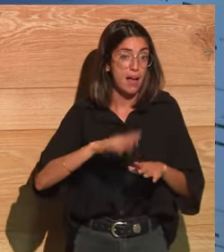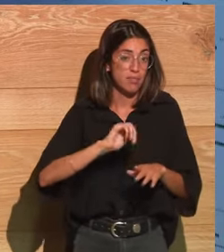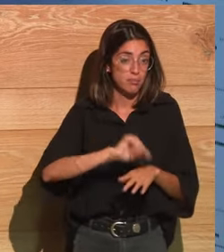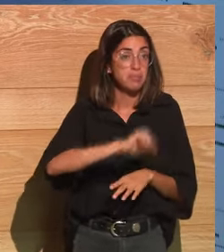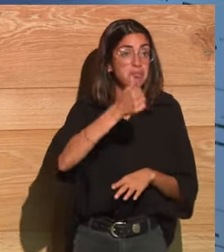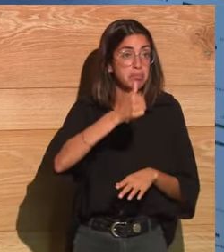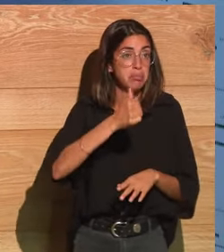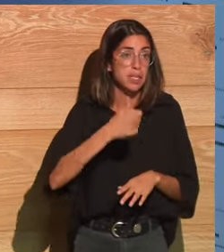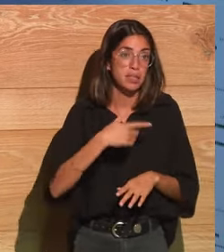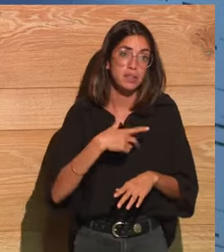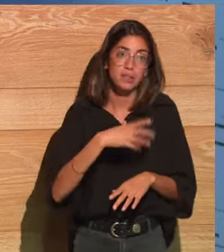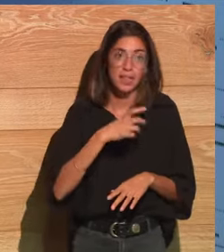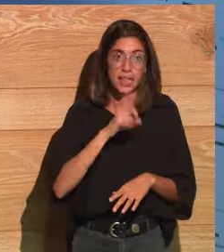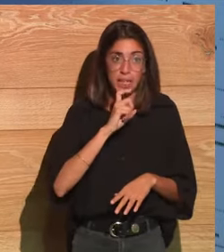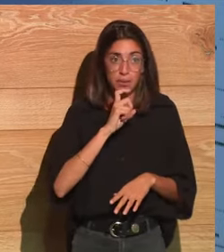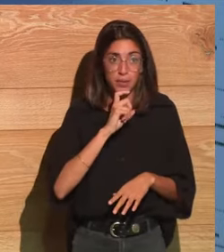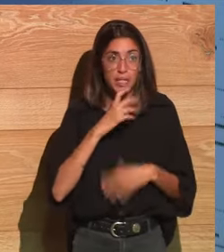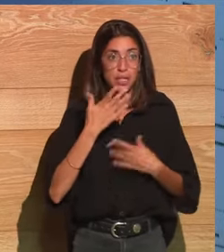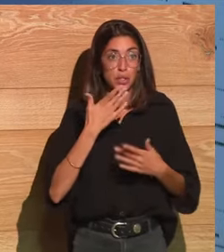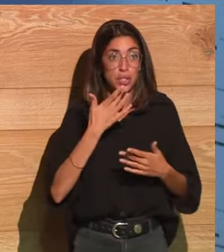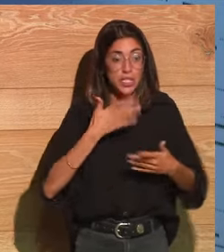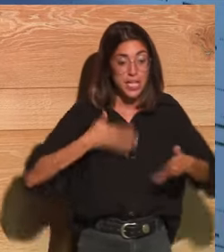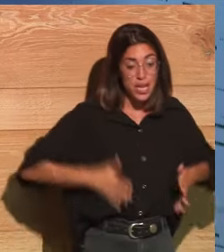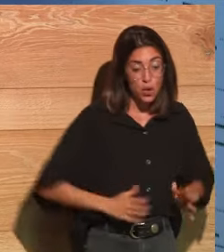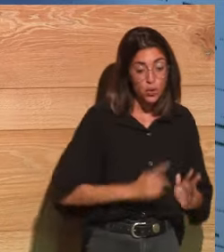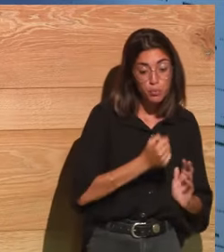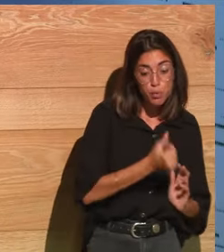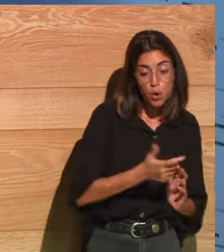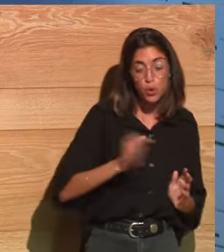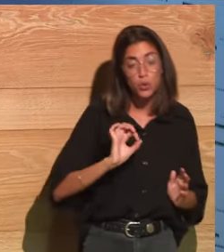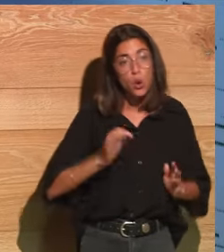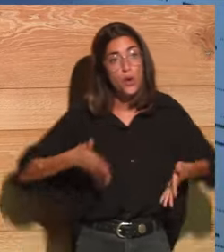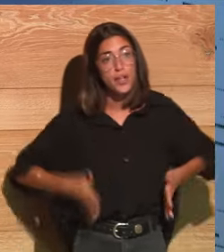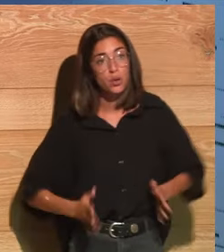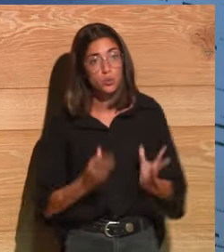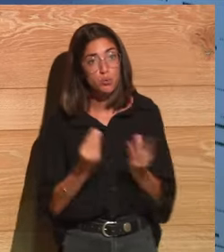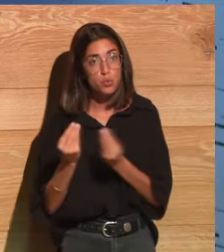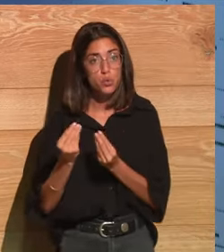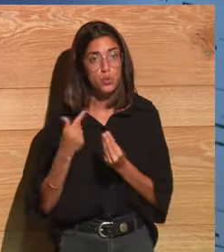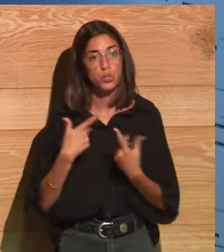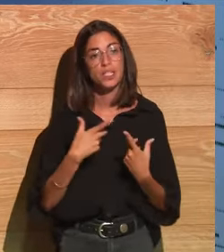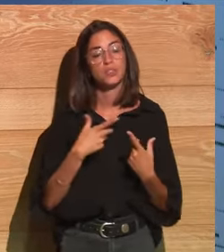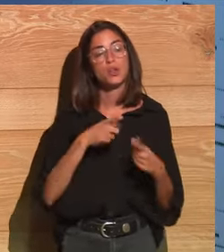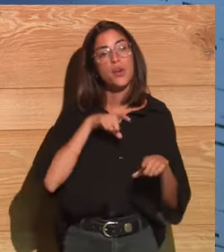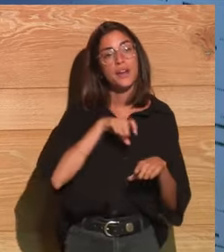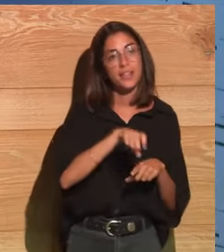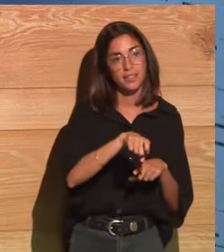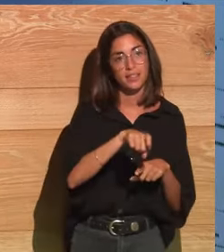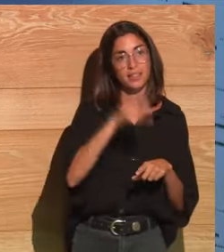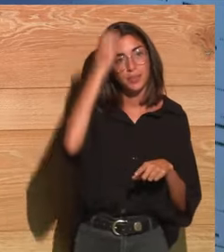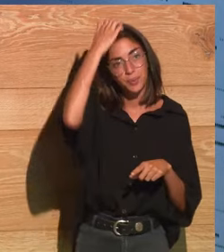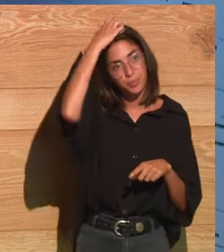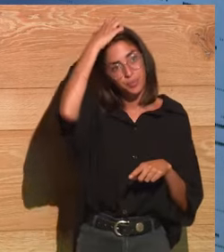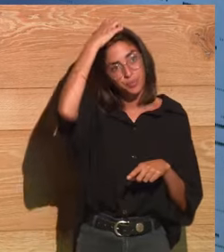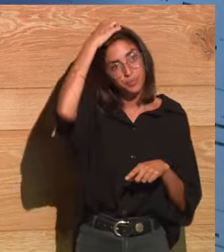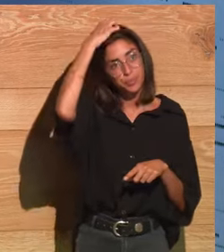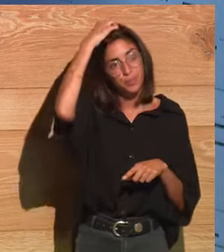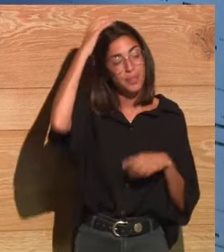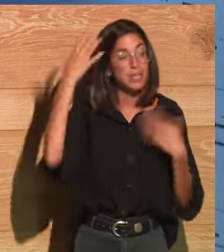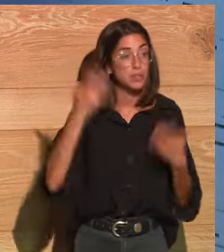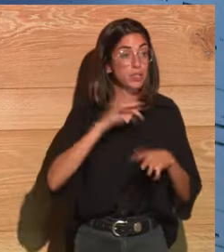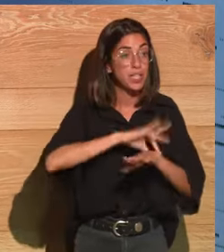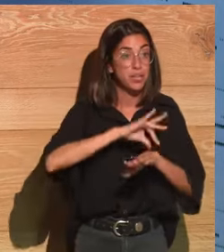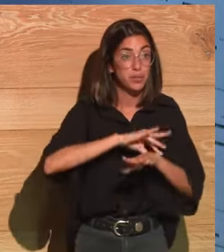diversidad de hijos y tener menos hijos, pues cambia los riesgos de padecer ciertos cánceres. Entonces, de alguna manera es un ejemplo de una enfermedad que surge porque